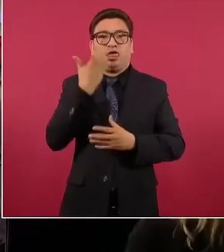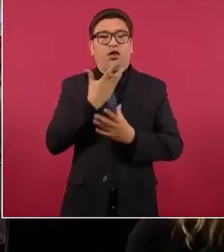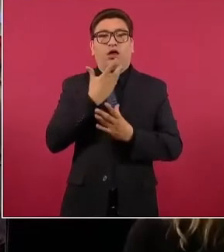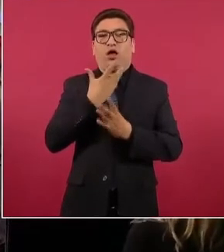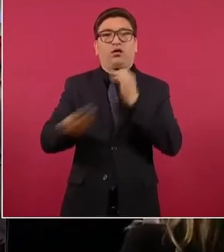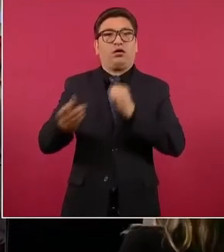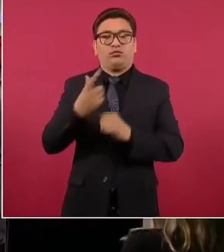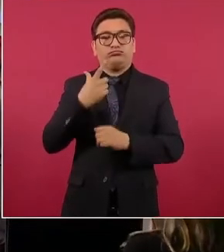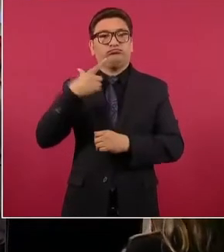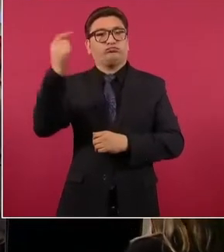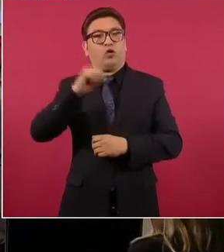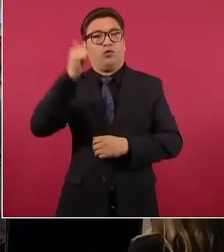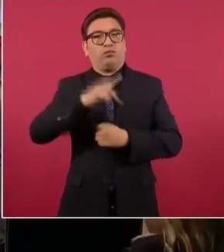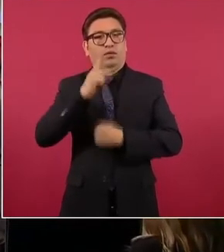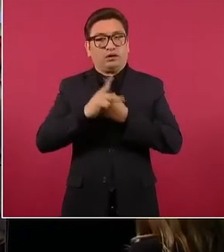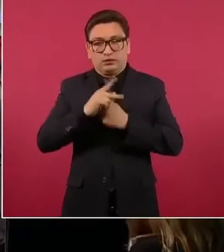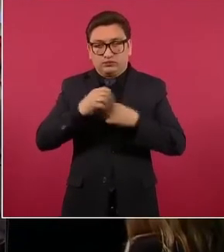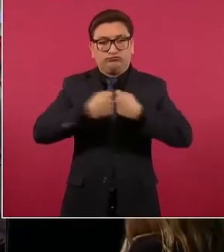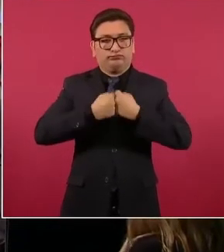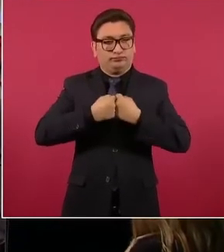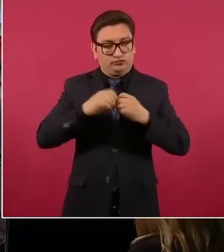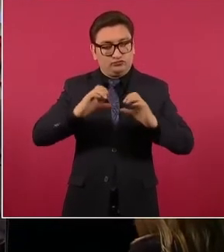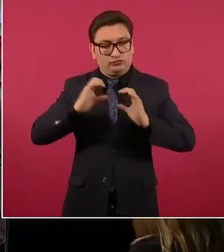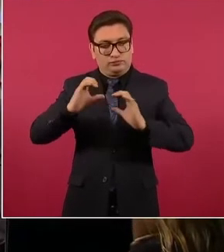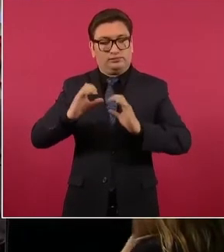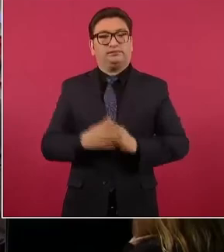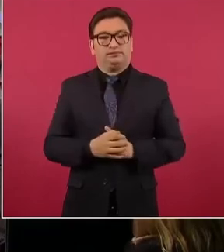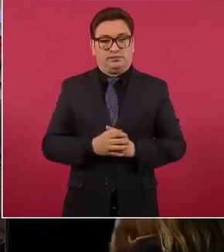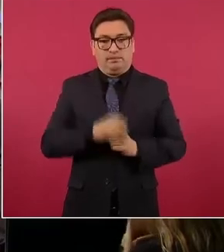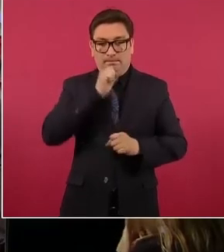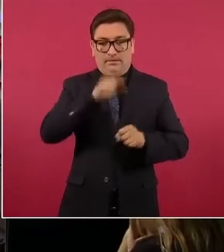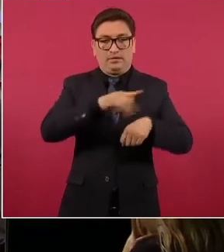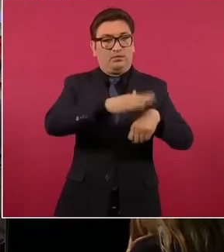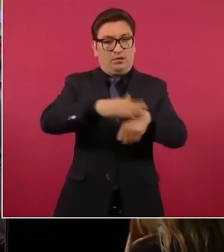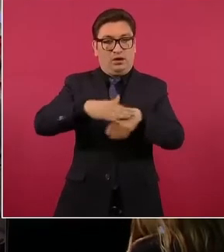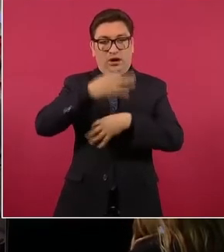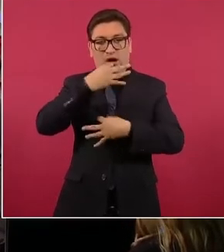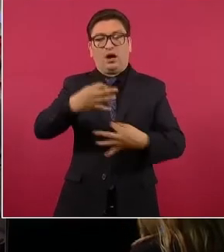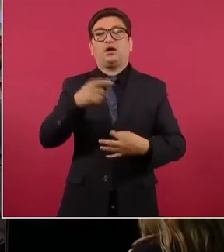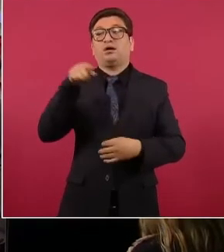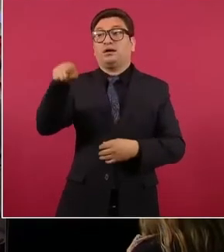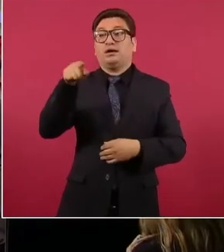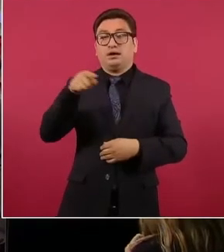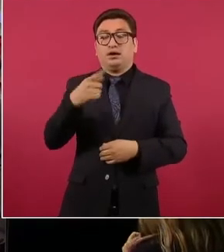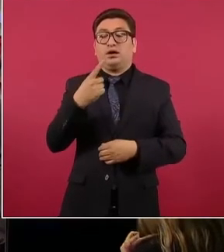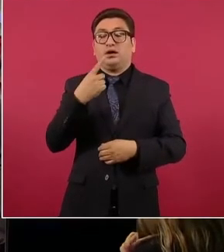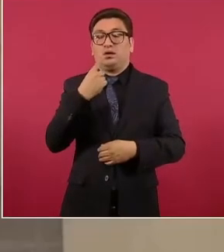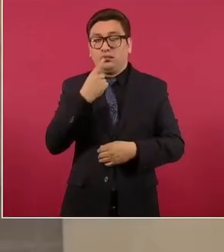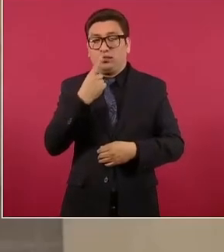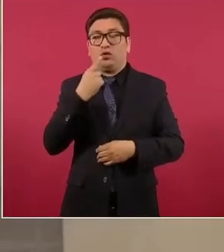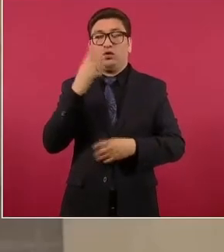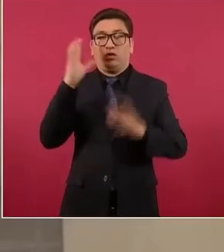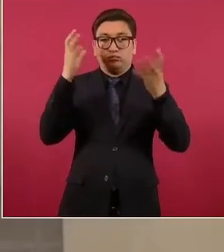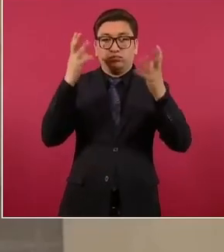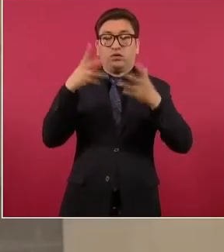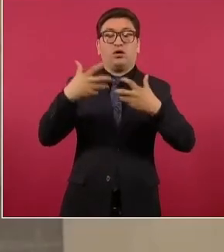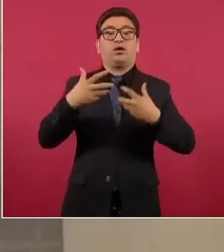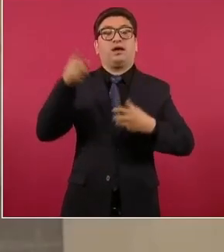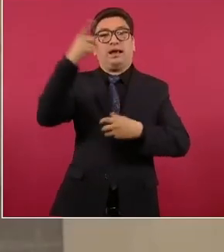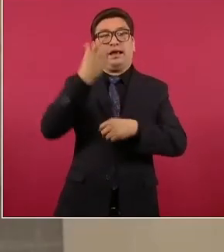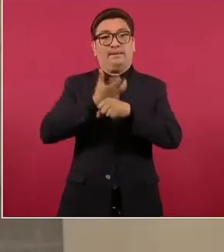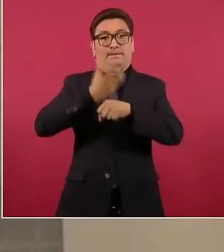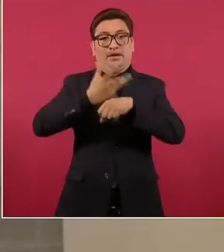la justicia en estos puntos. Y también se solicitó el apoyo a la Patrulla Fronteriza de Estados Unidos